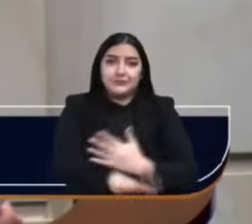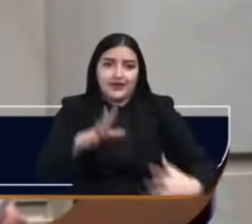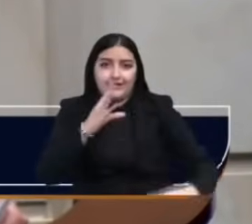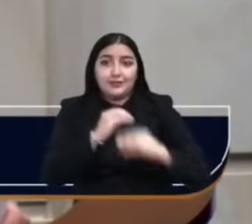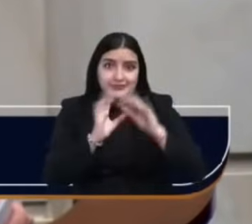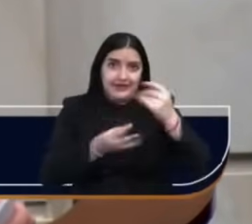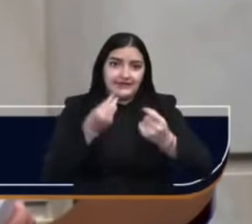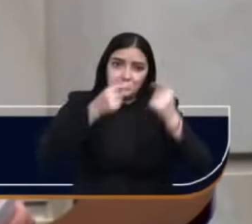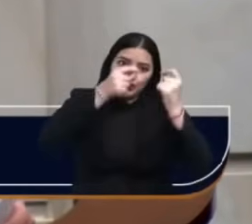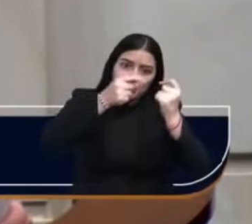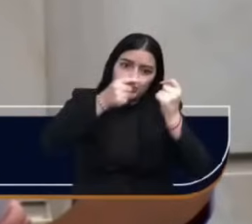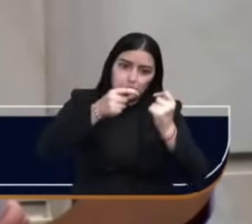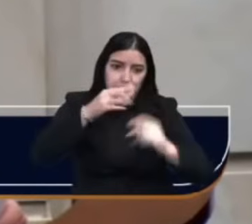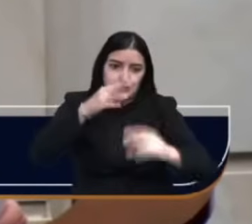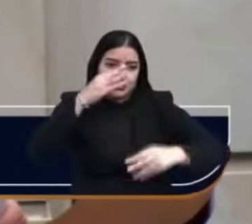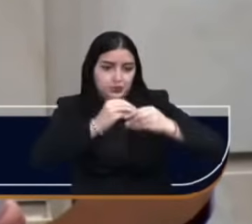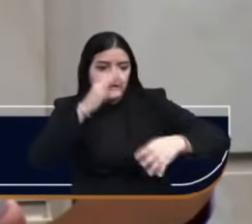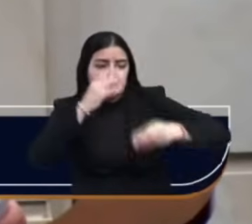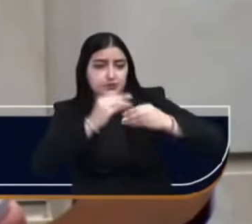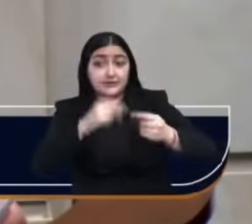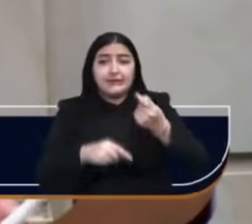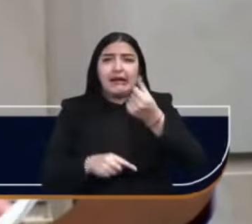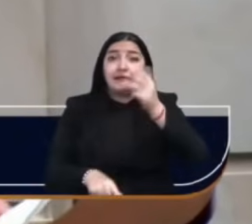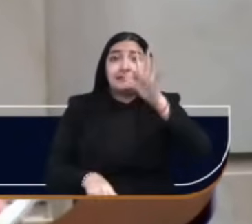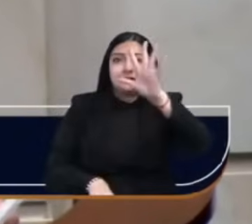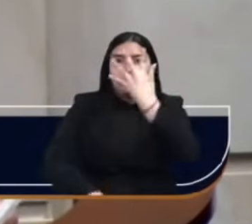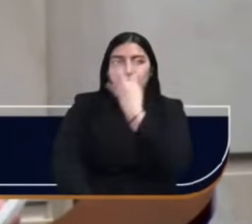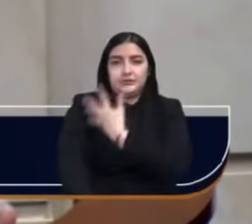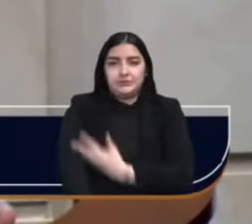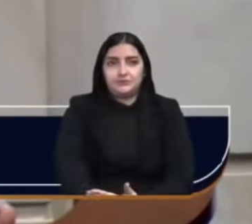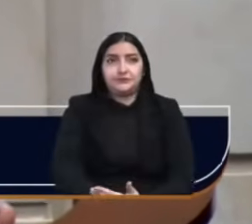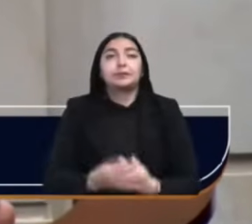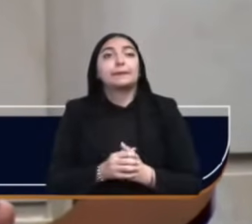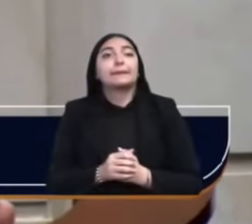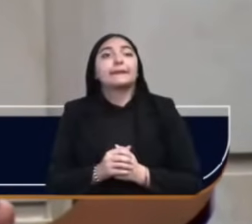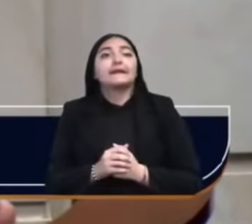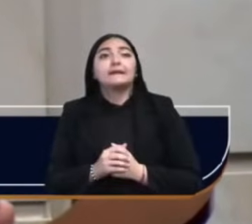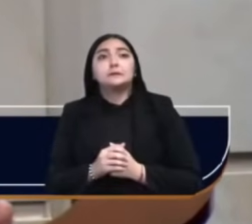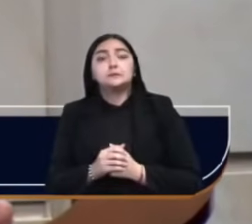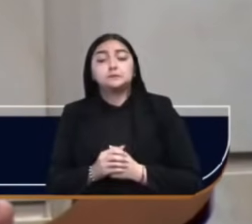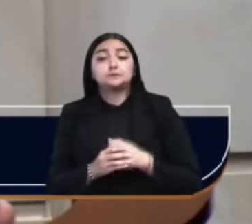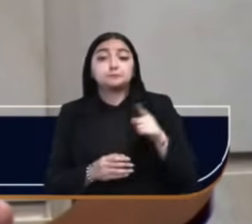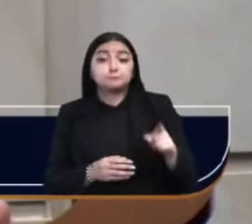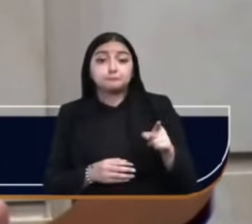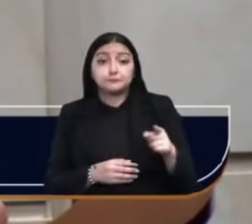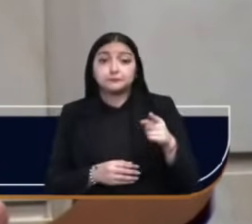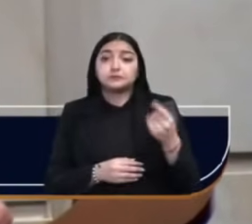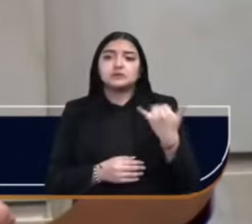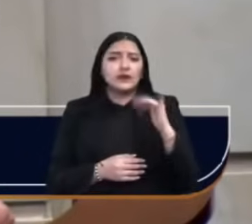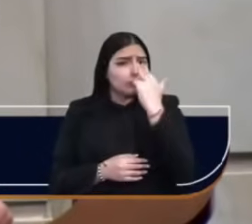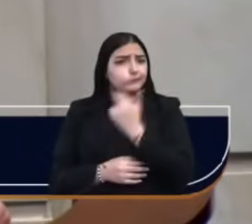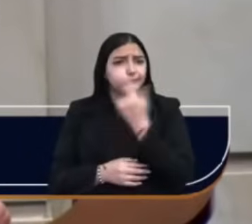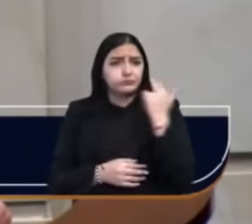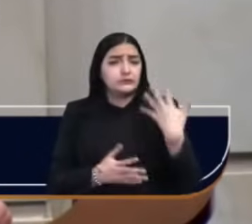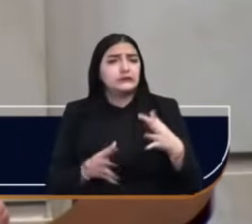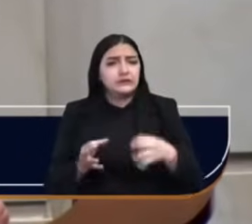haciendo la cuenta, porque ya vamos en casi 5 billones. Con la firma de ese otro sí, el concesionario se comprometió